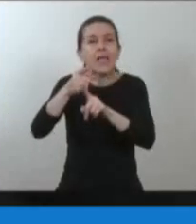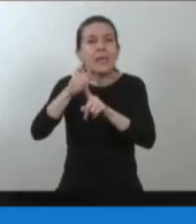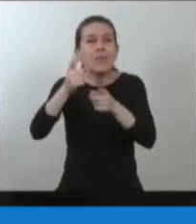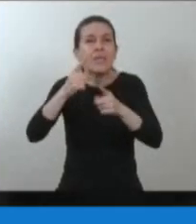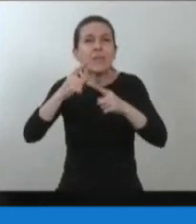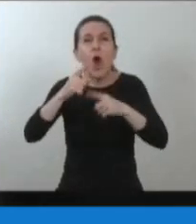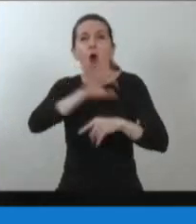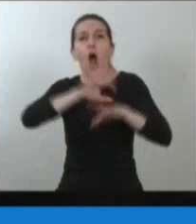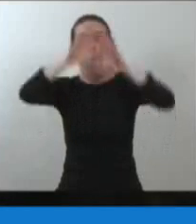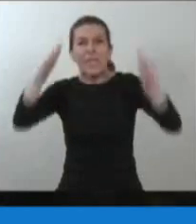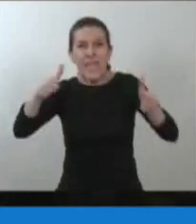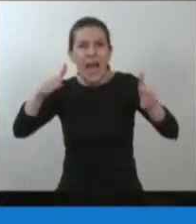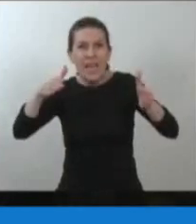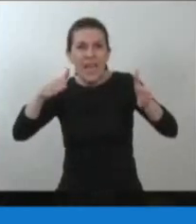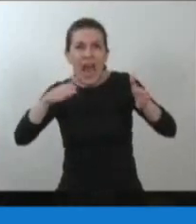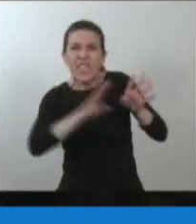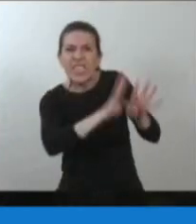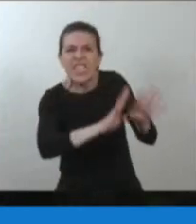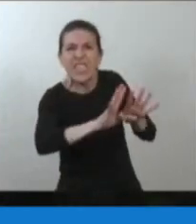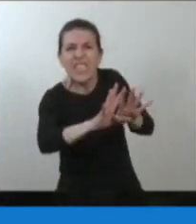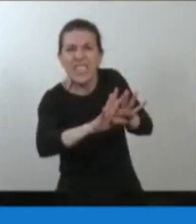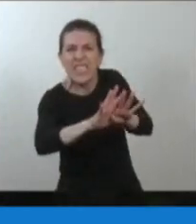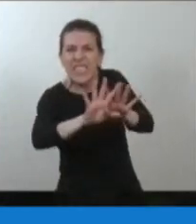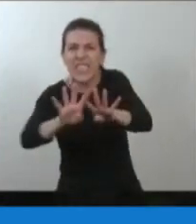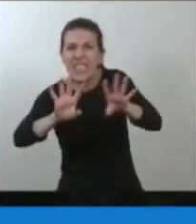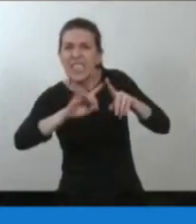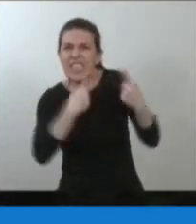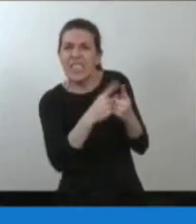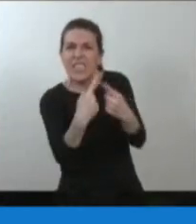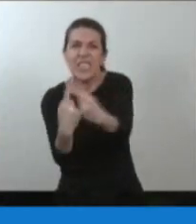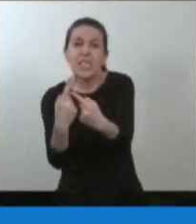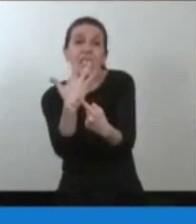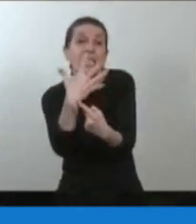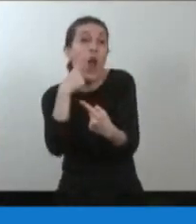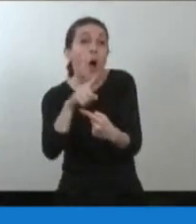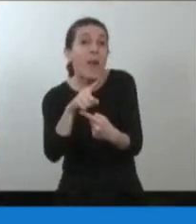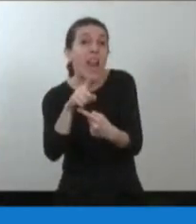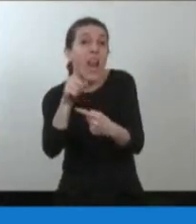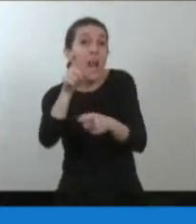comisarías a casi cinco mil personas detenidas